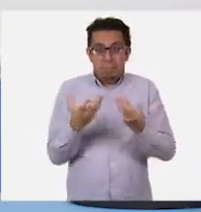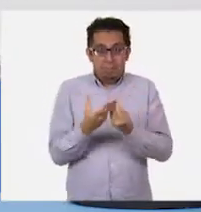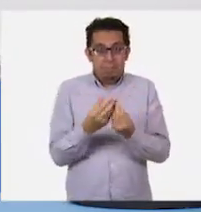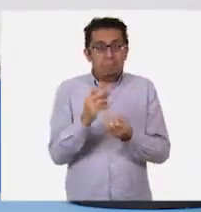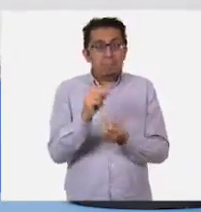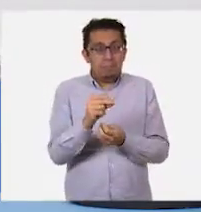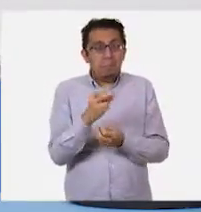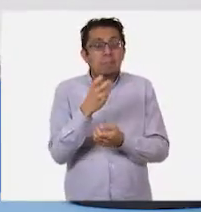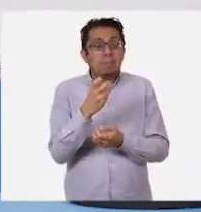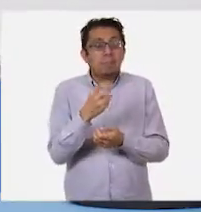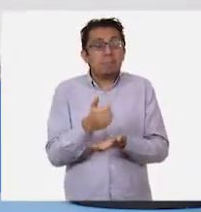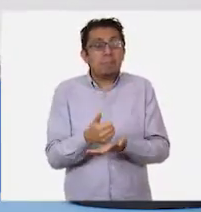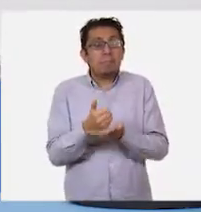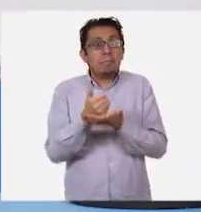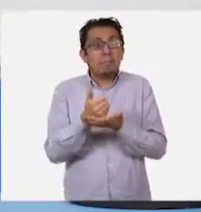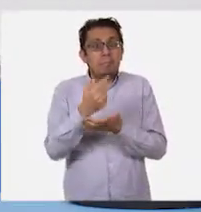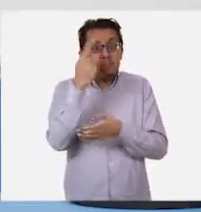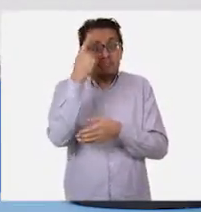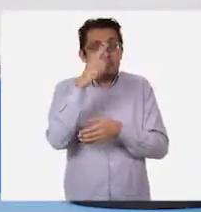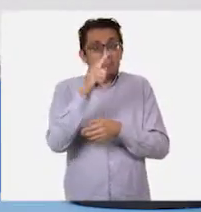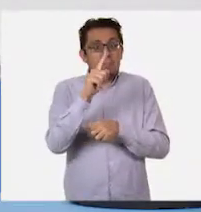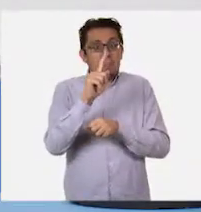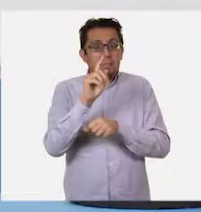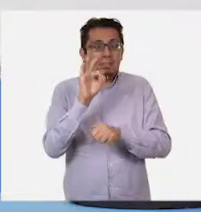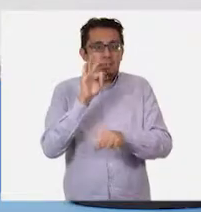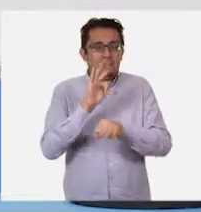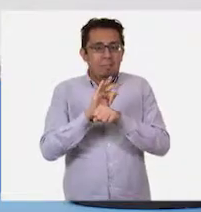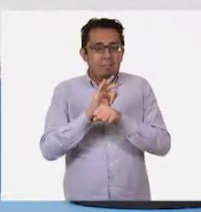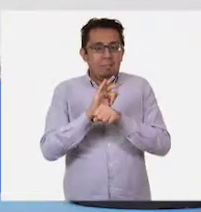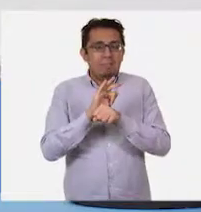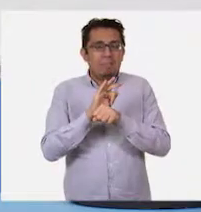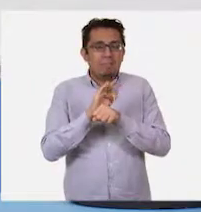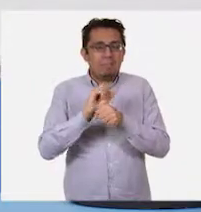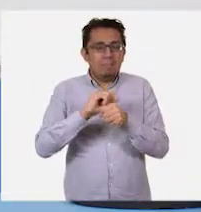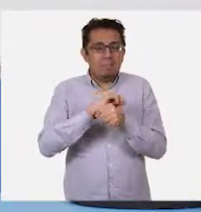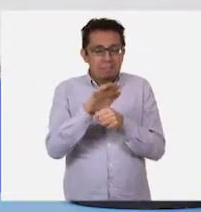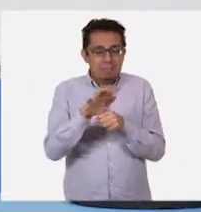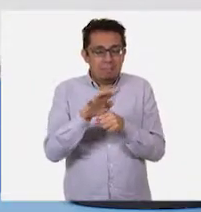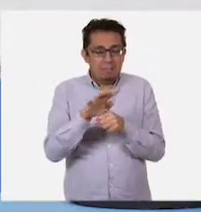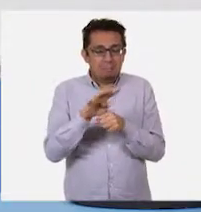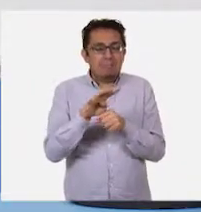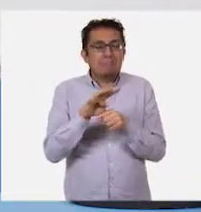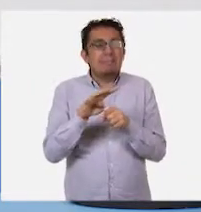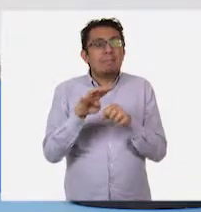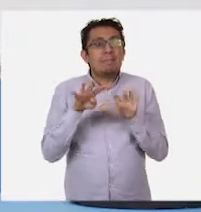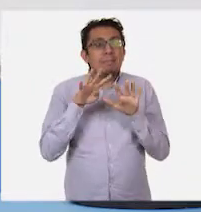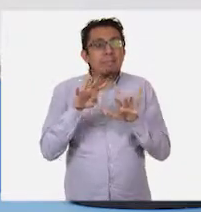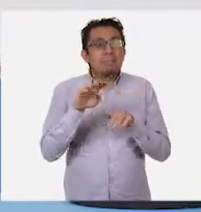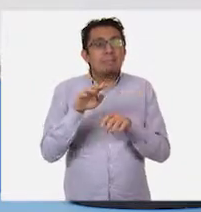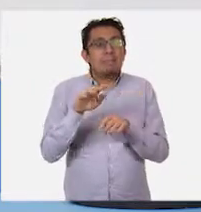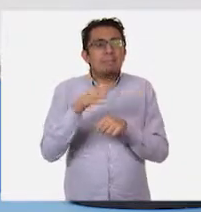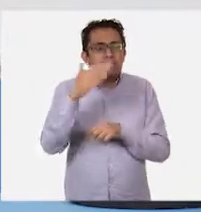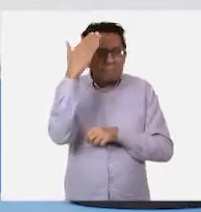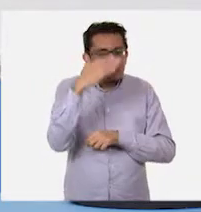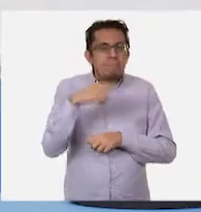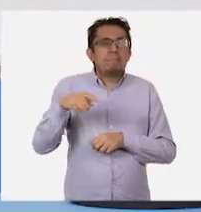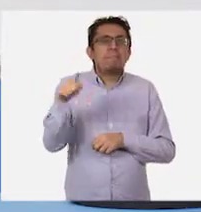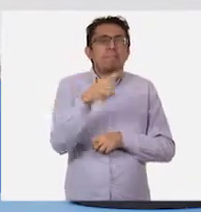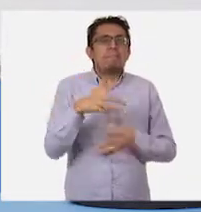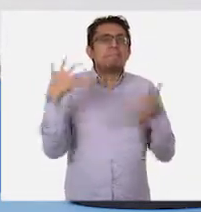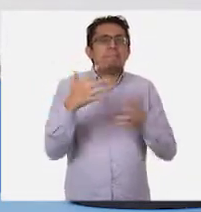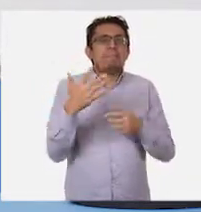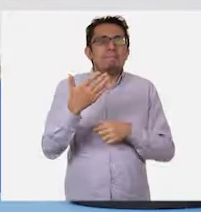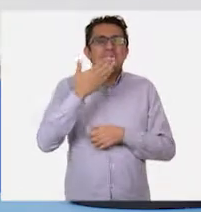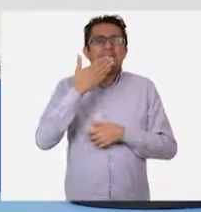se protegen contra la COVID-19. ¿Saben algo? ¡Lo han hecho muy